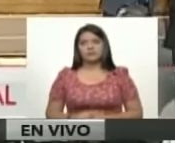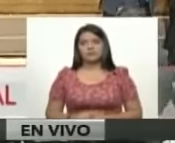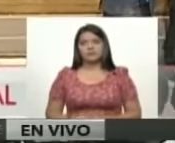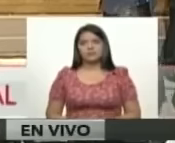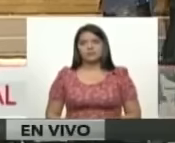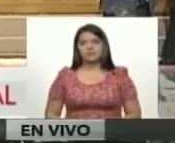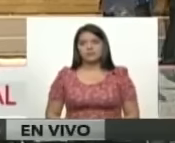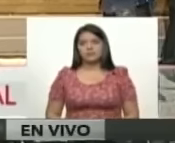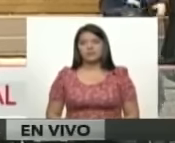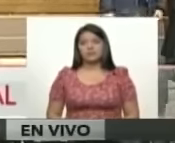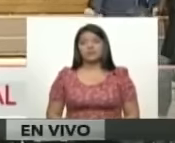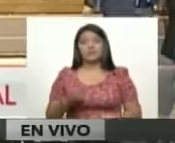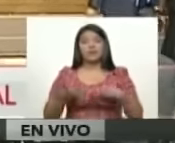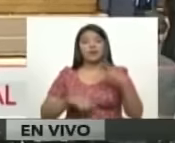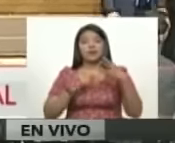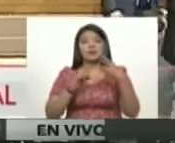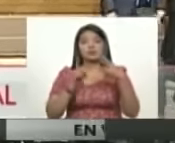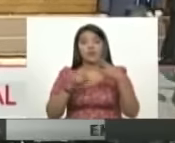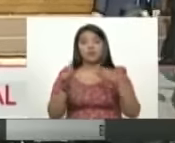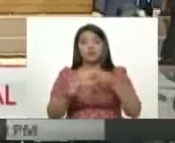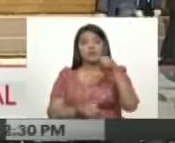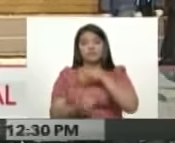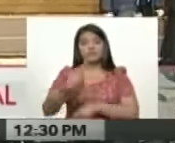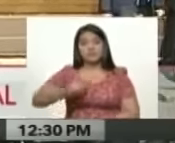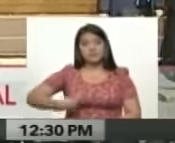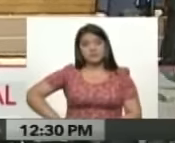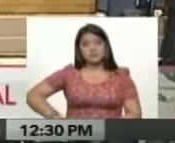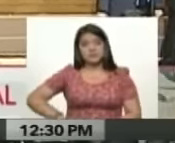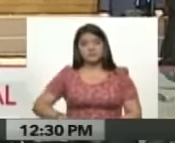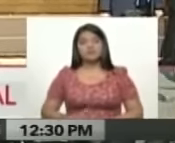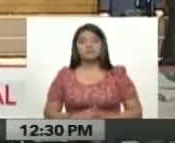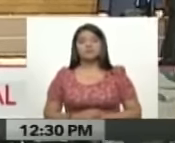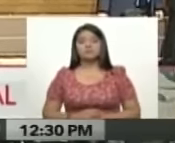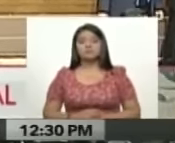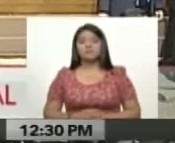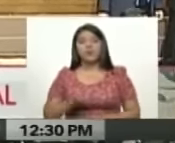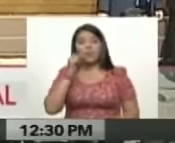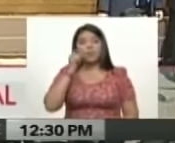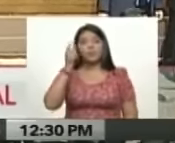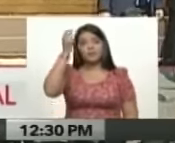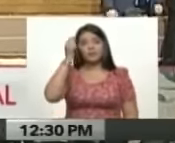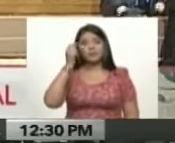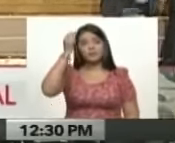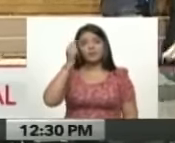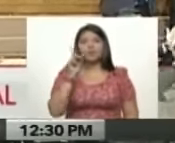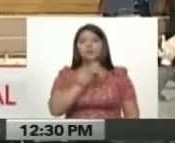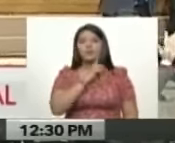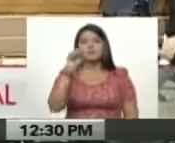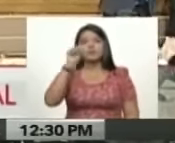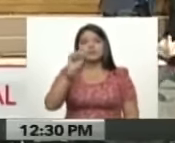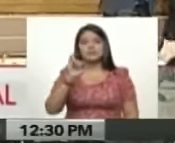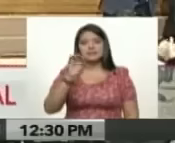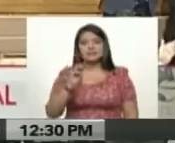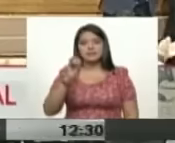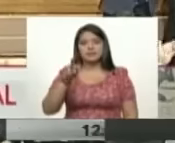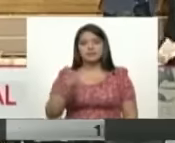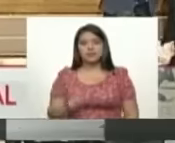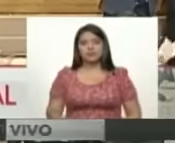Y para la segunda vicepresidencia, al diputado Simón Calzadilla.